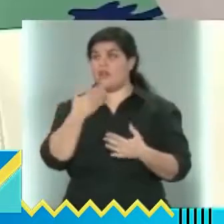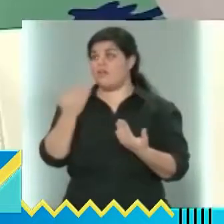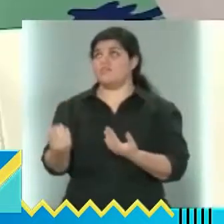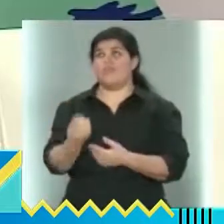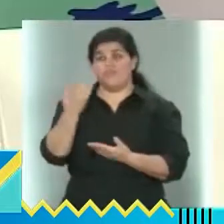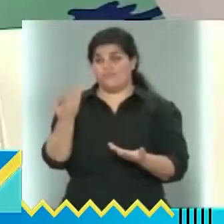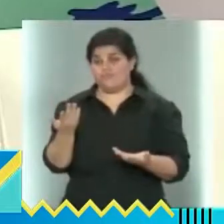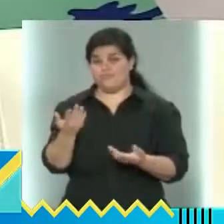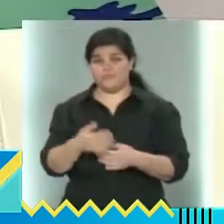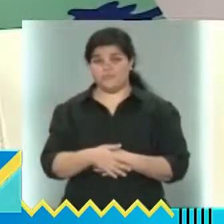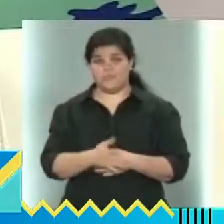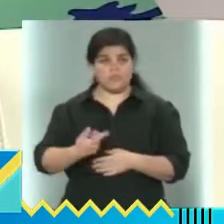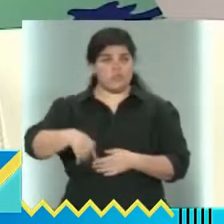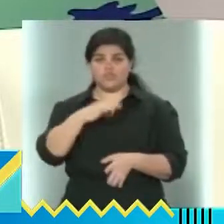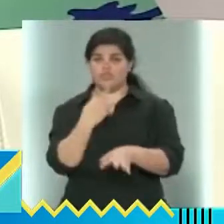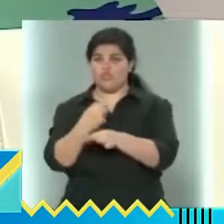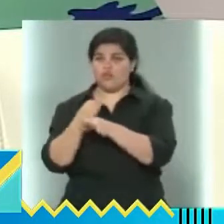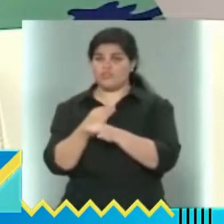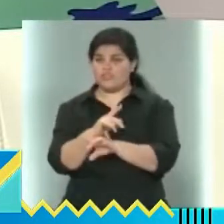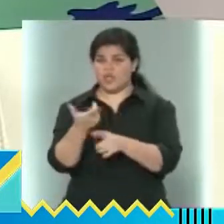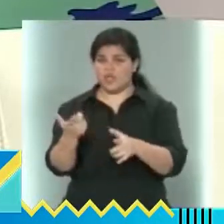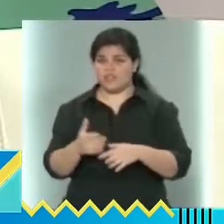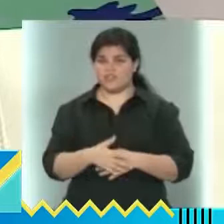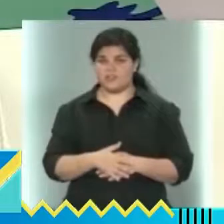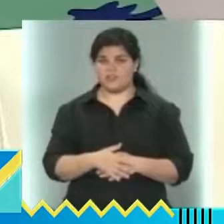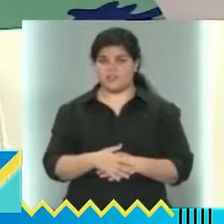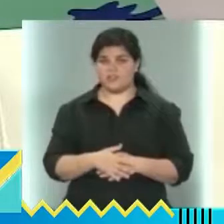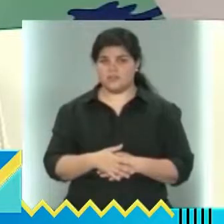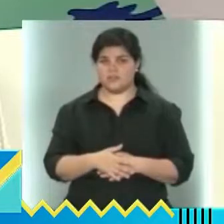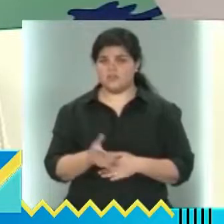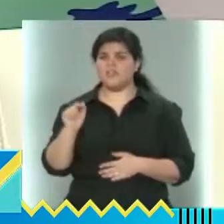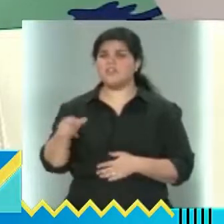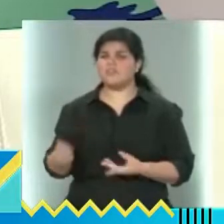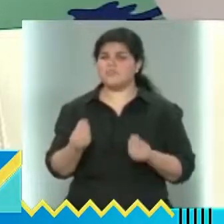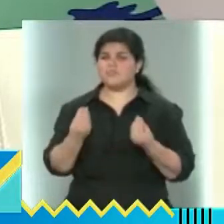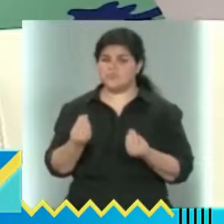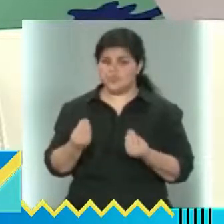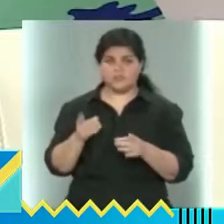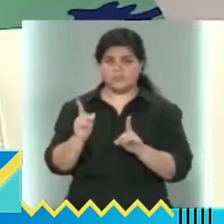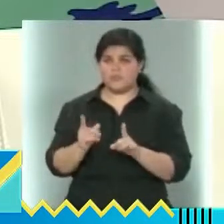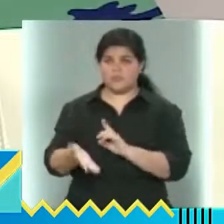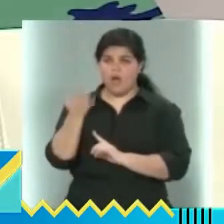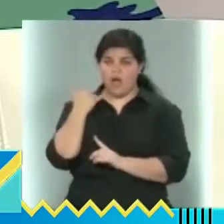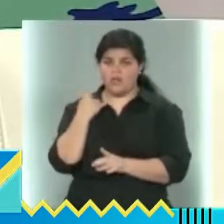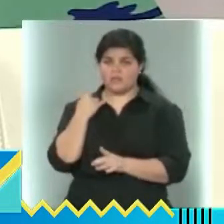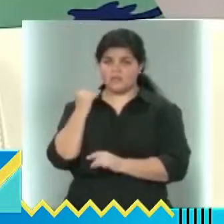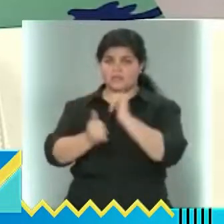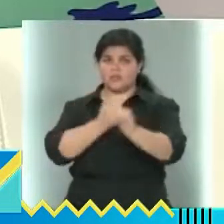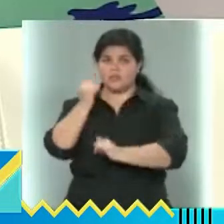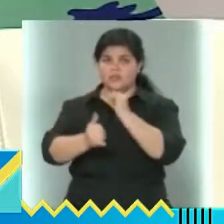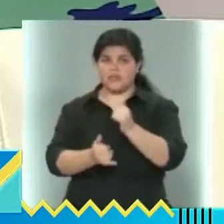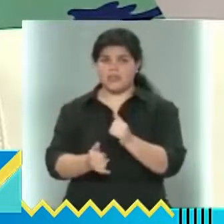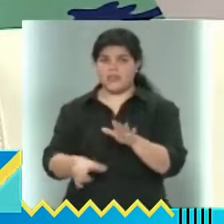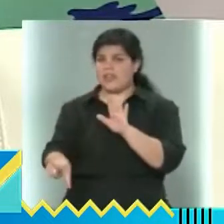¿no? Pero no tenemos docentes. Claro. Y esto es, bueno, más que todo por lo que hablaba recién, de al no haber una ley que nos